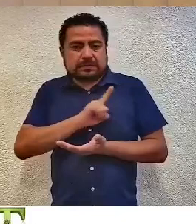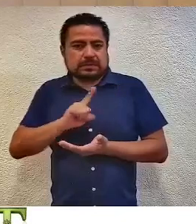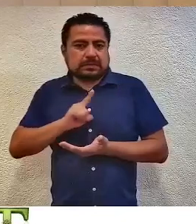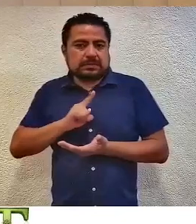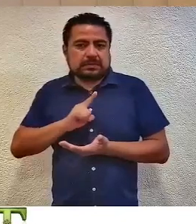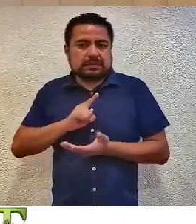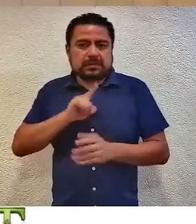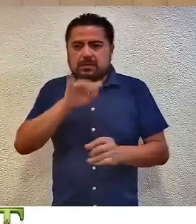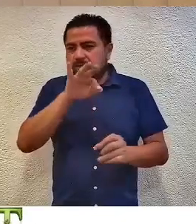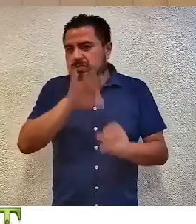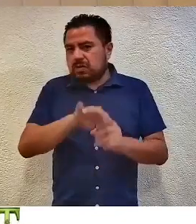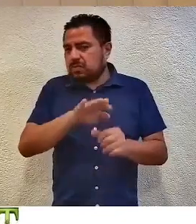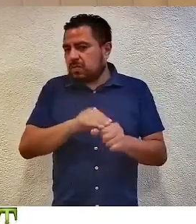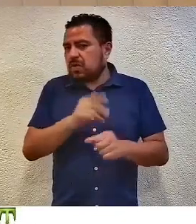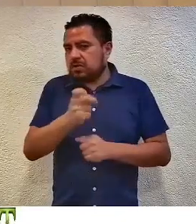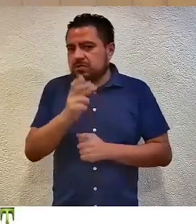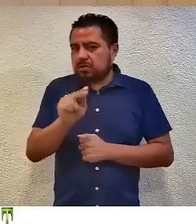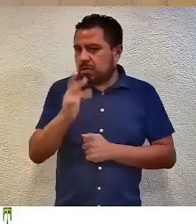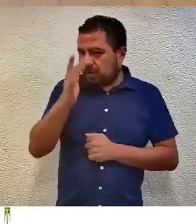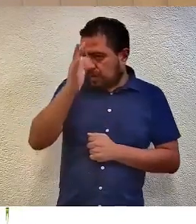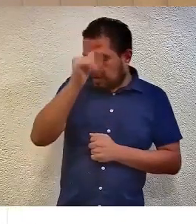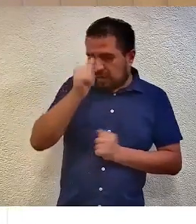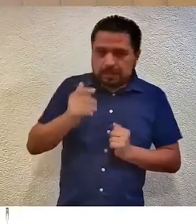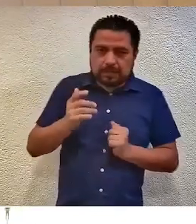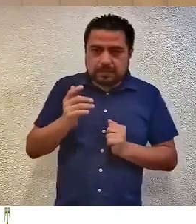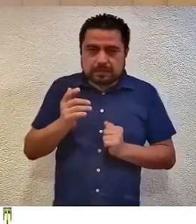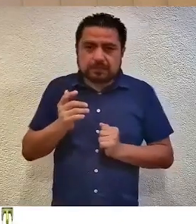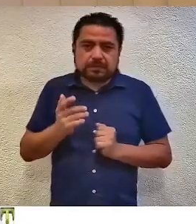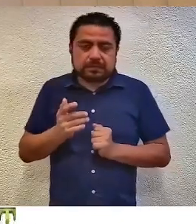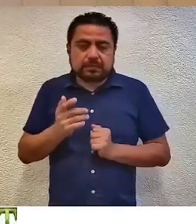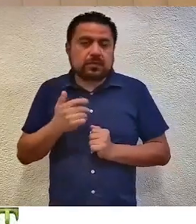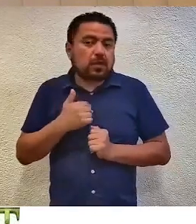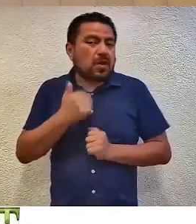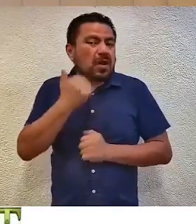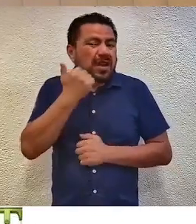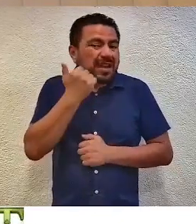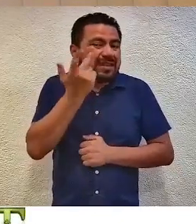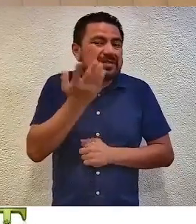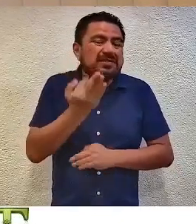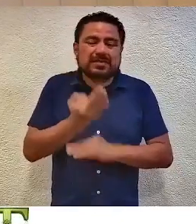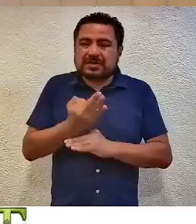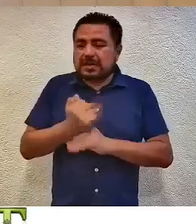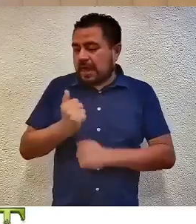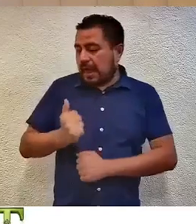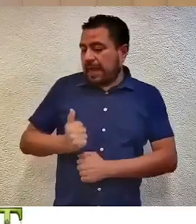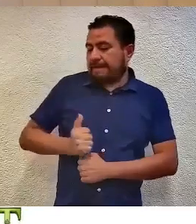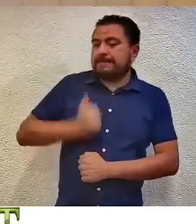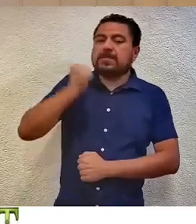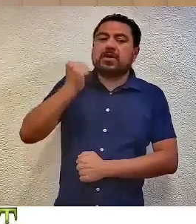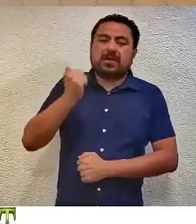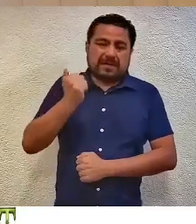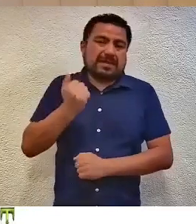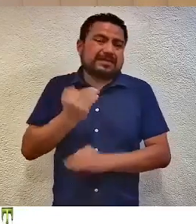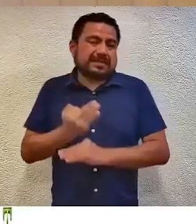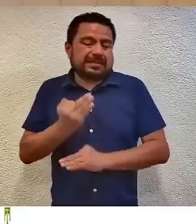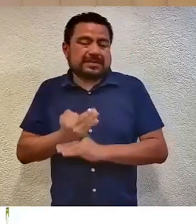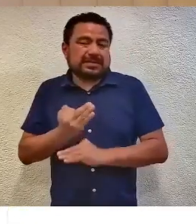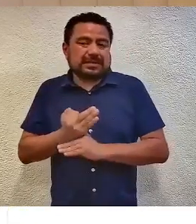este voto. Por lo tanto, yo quisiera aprovechar el momento